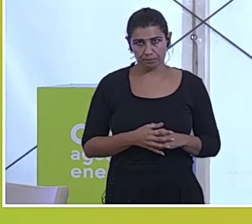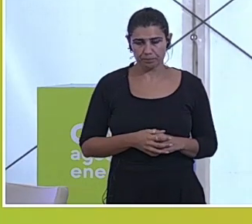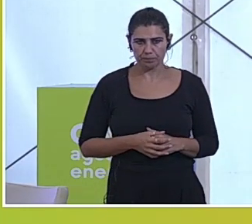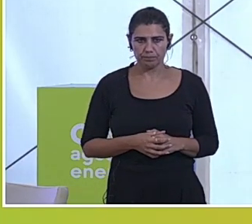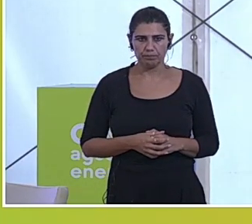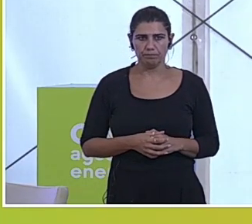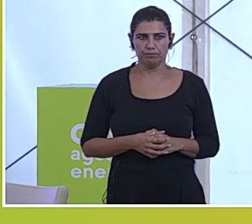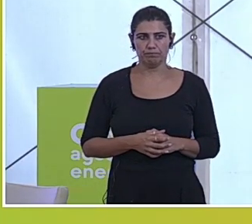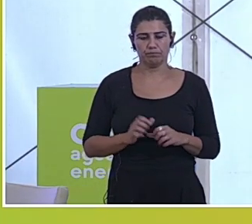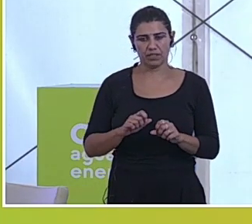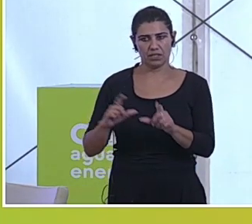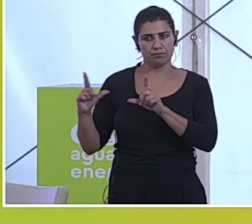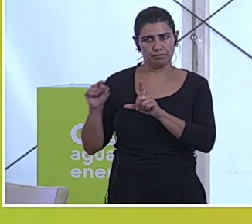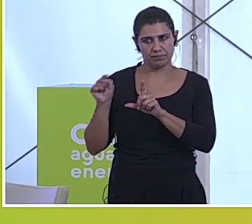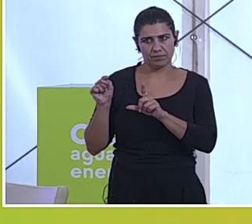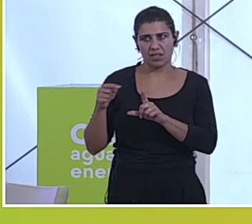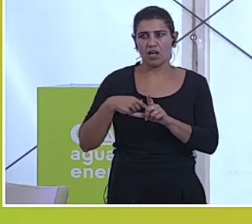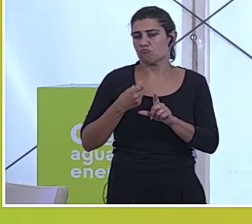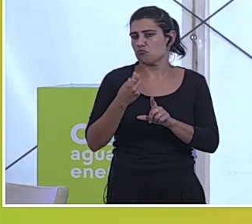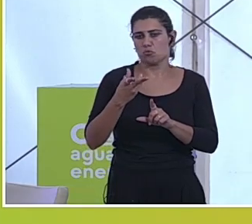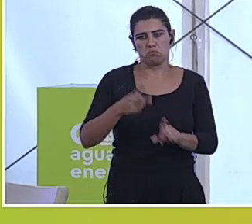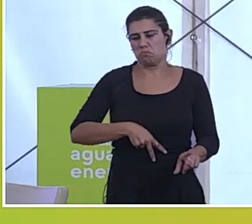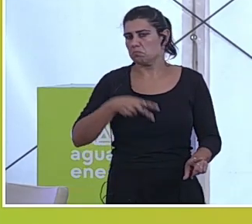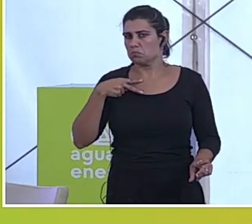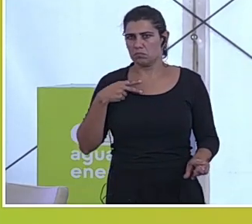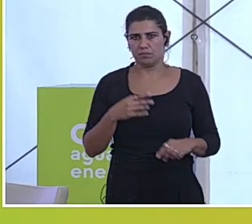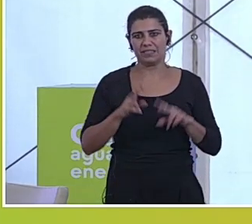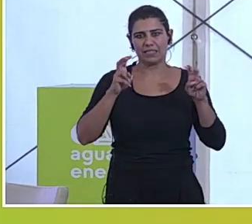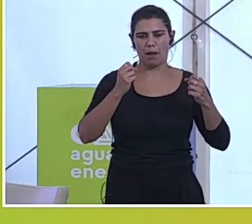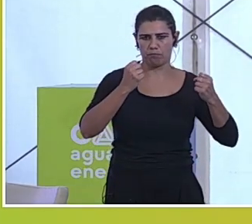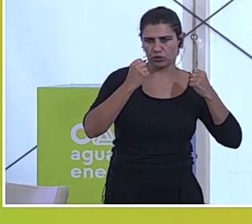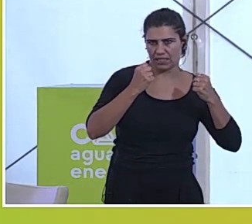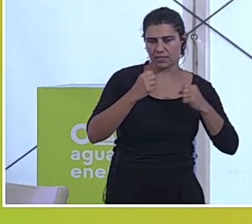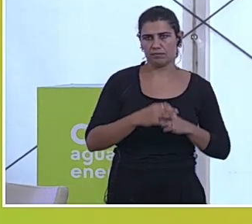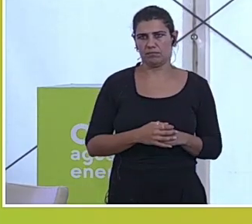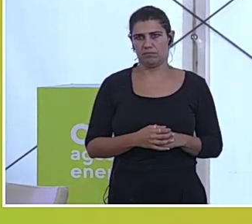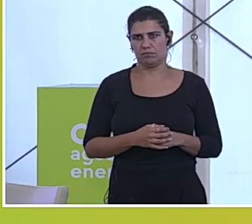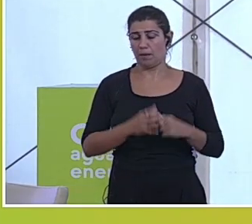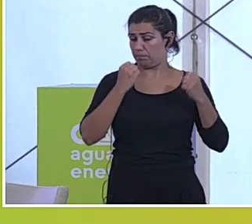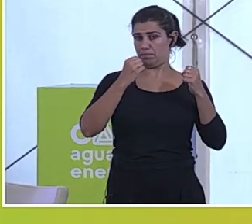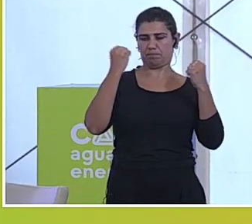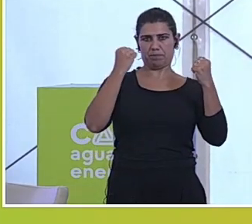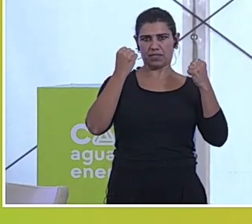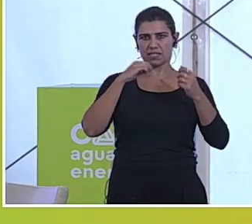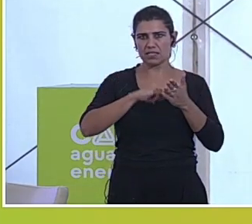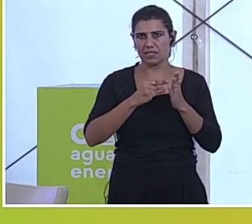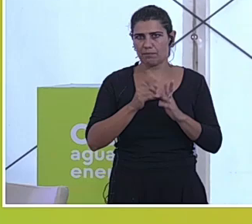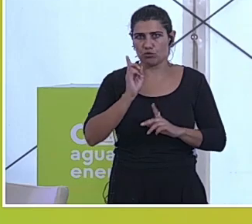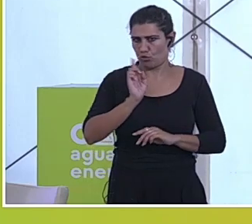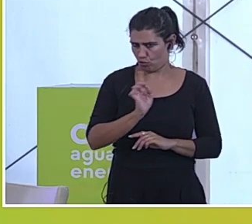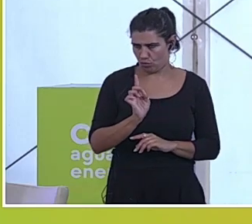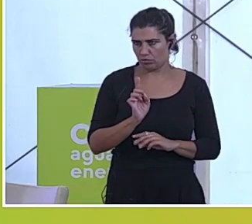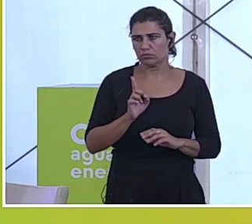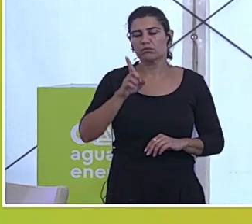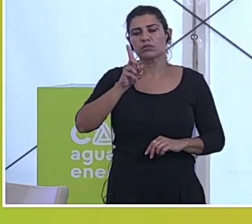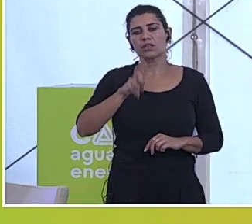Aquí tienen una diapositiva también de los números generales en cuanto a potencias, no solamente potencias del sistema, que es lo que se muestra allá,